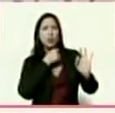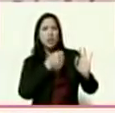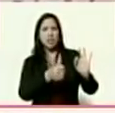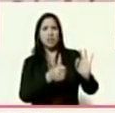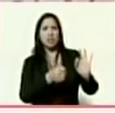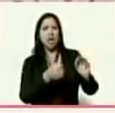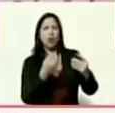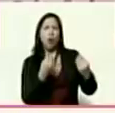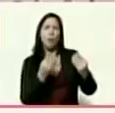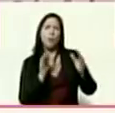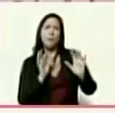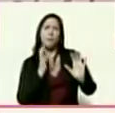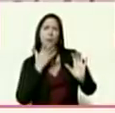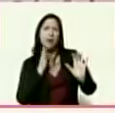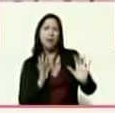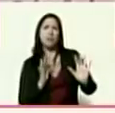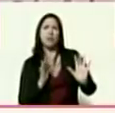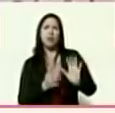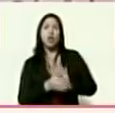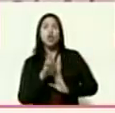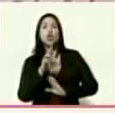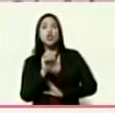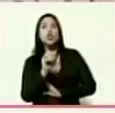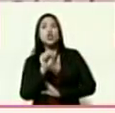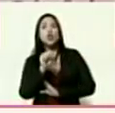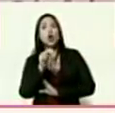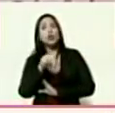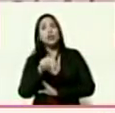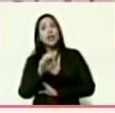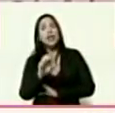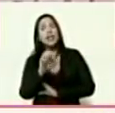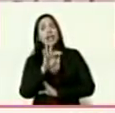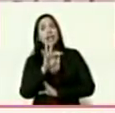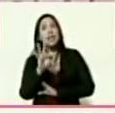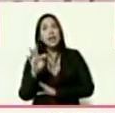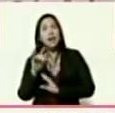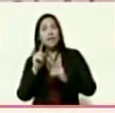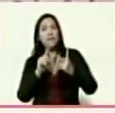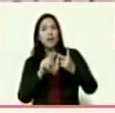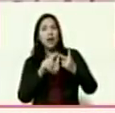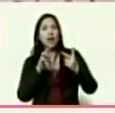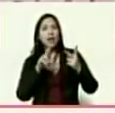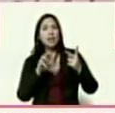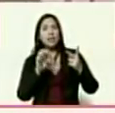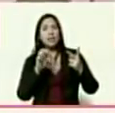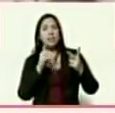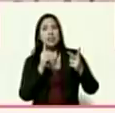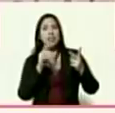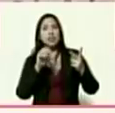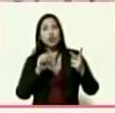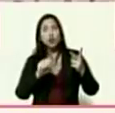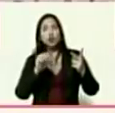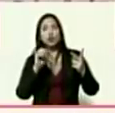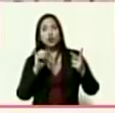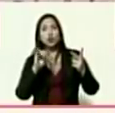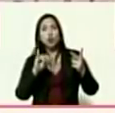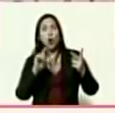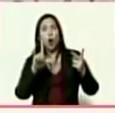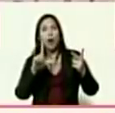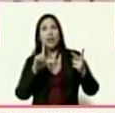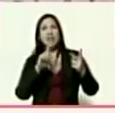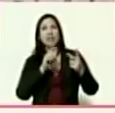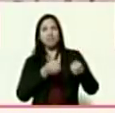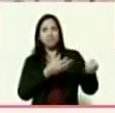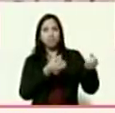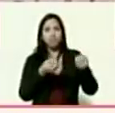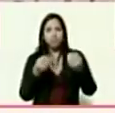como que Rosneft, Repsol y la Eni italiana se le estaría entregando desde la